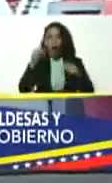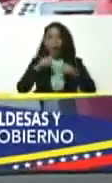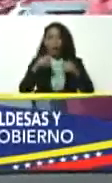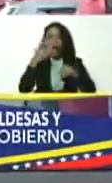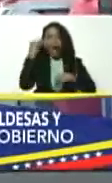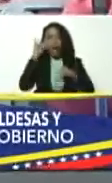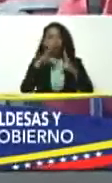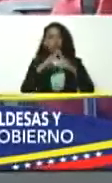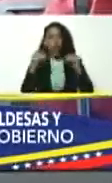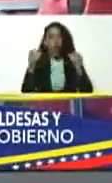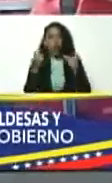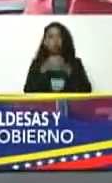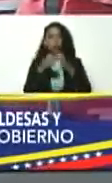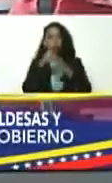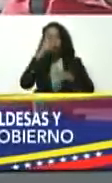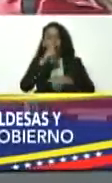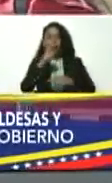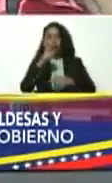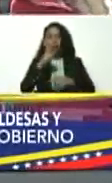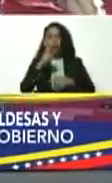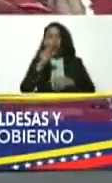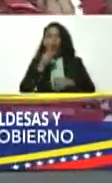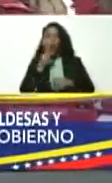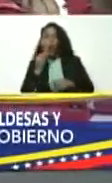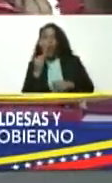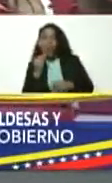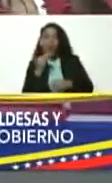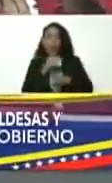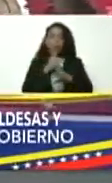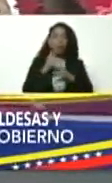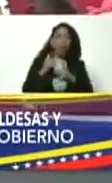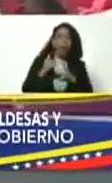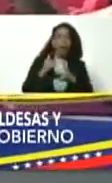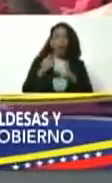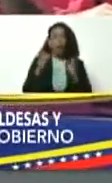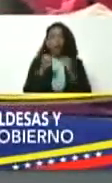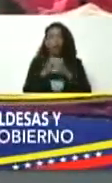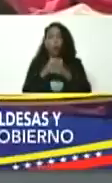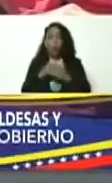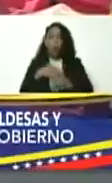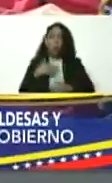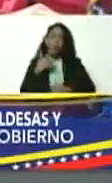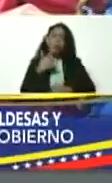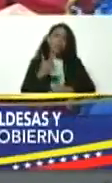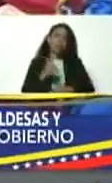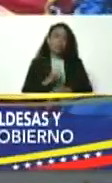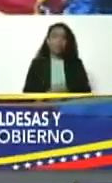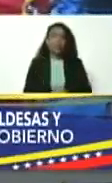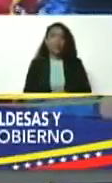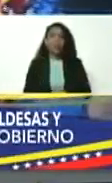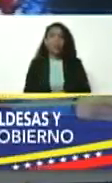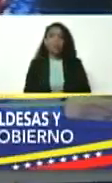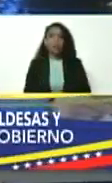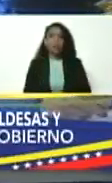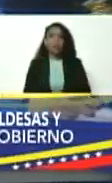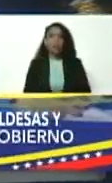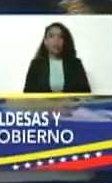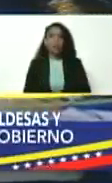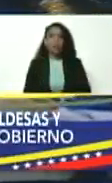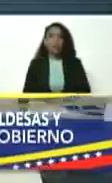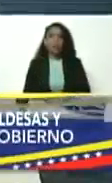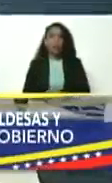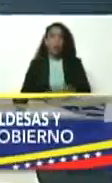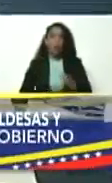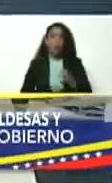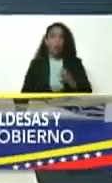de la revolución bolivariana la generación que pudiéramos decir fundadora